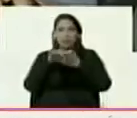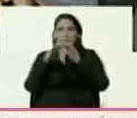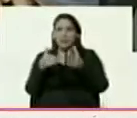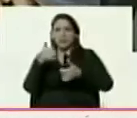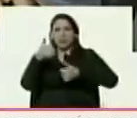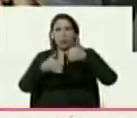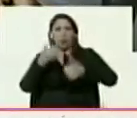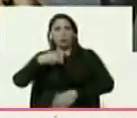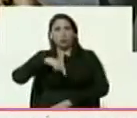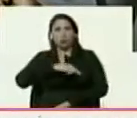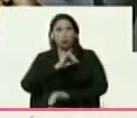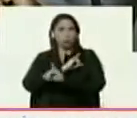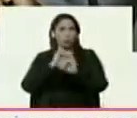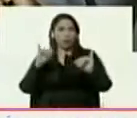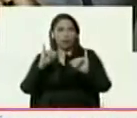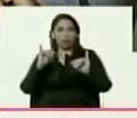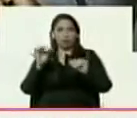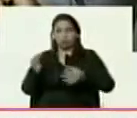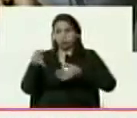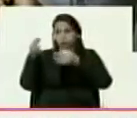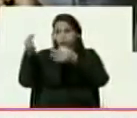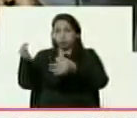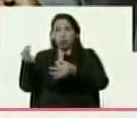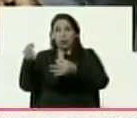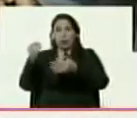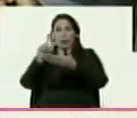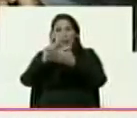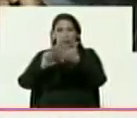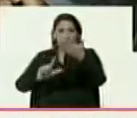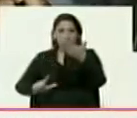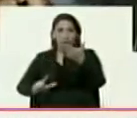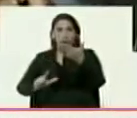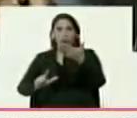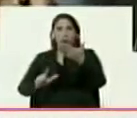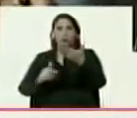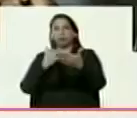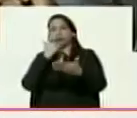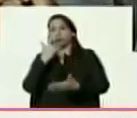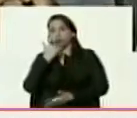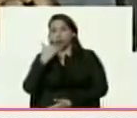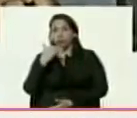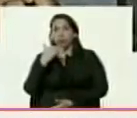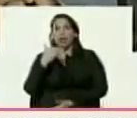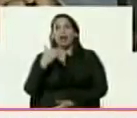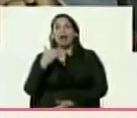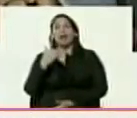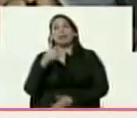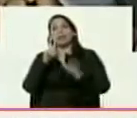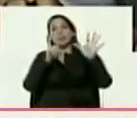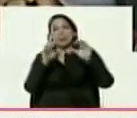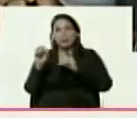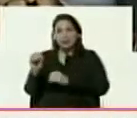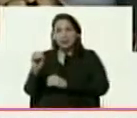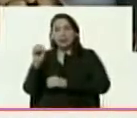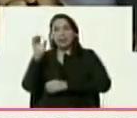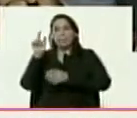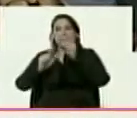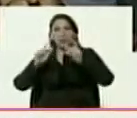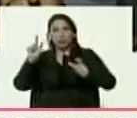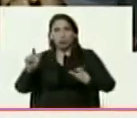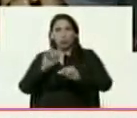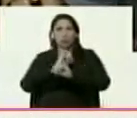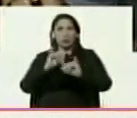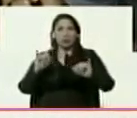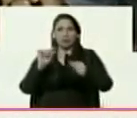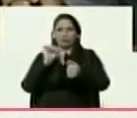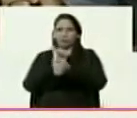ya nosotros hemos consignado un primer listado de aproximadamente casi 60 personas que están privados de